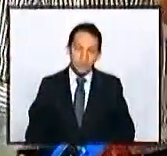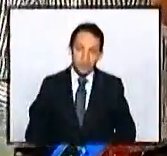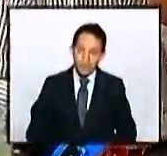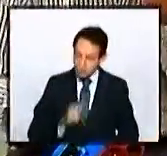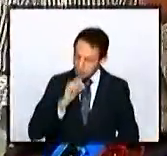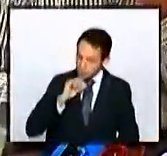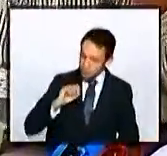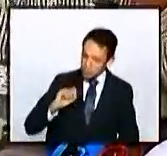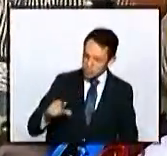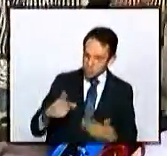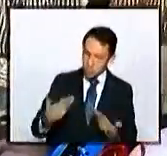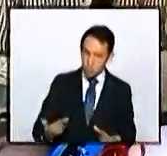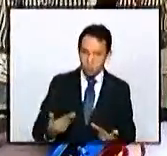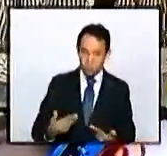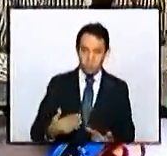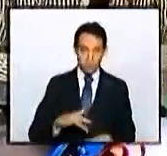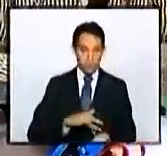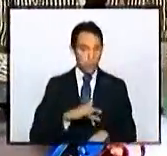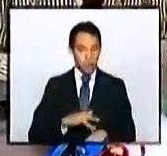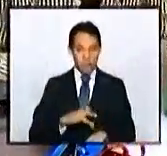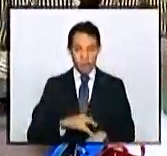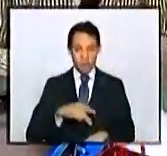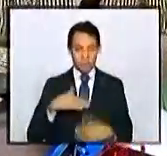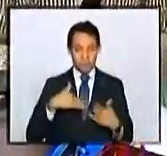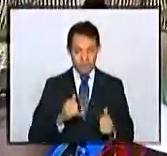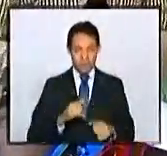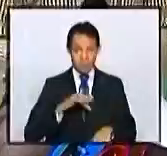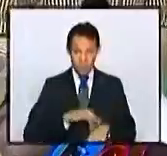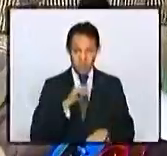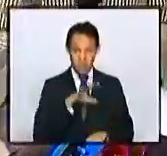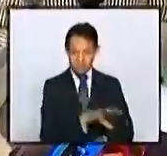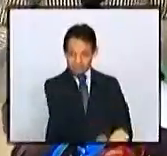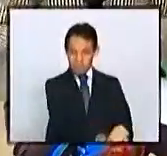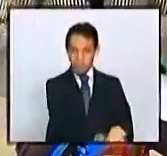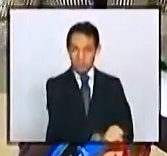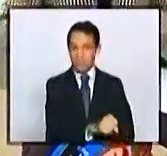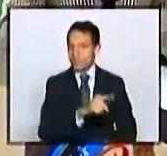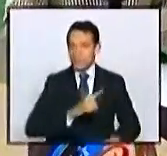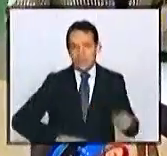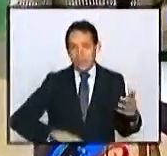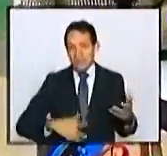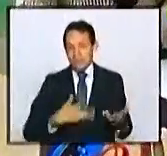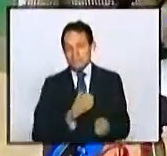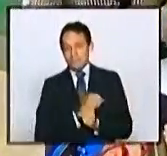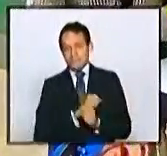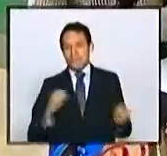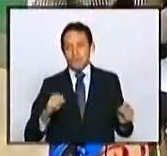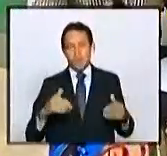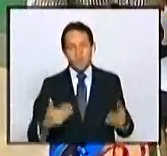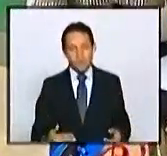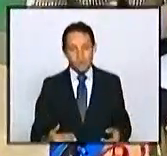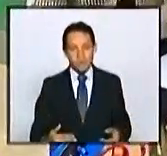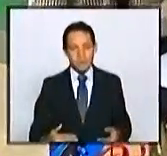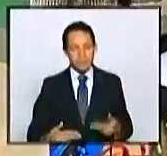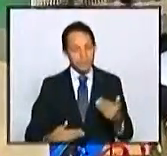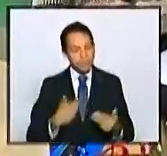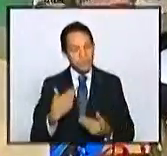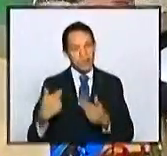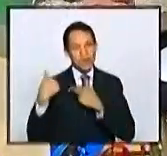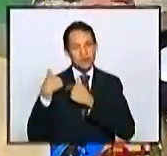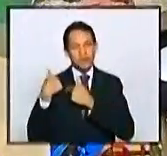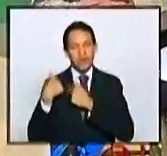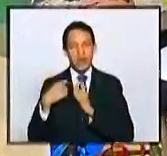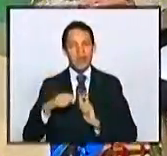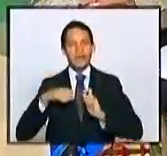usted dice que es intangible y que es difícil, yo creo que el tema no es que nosotros sigamosle dando la